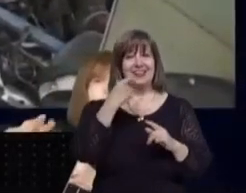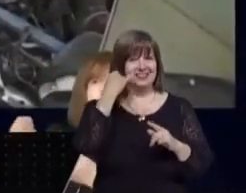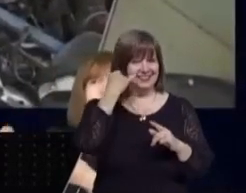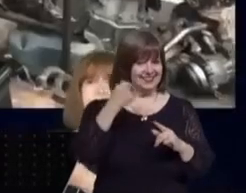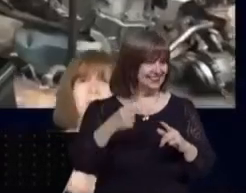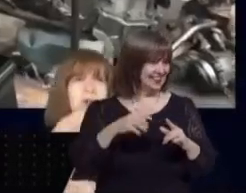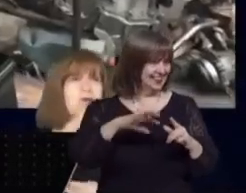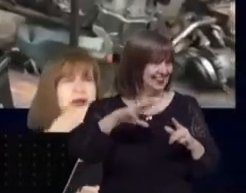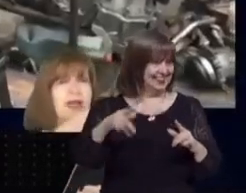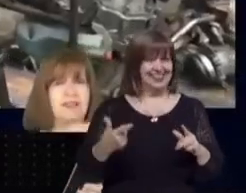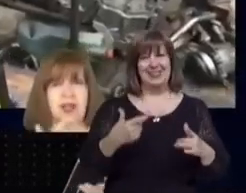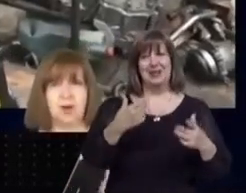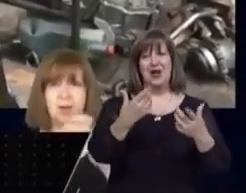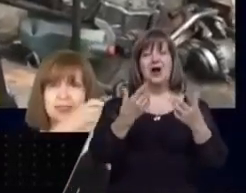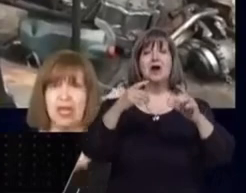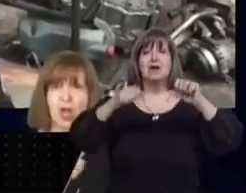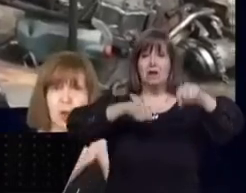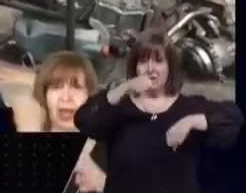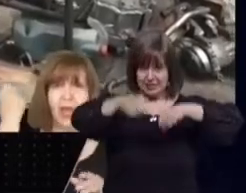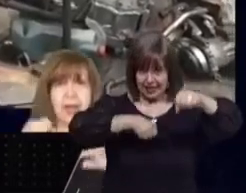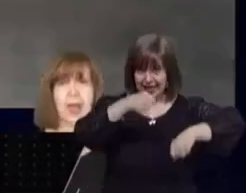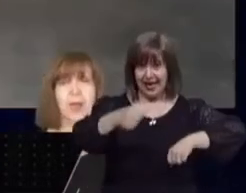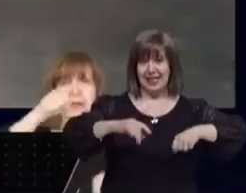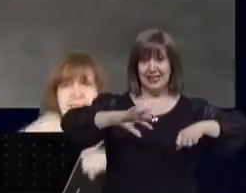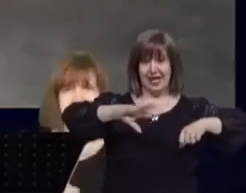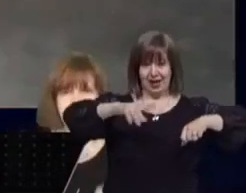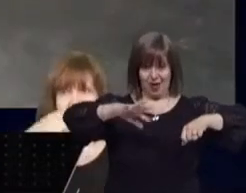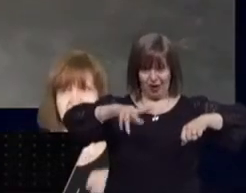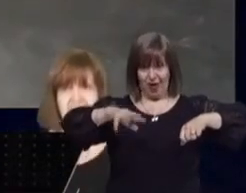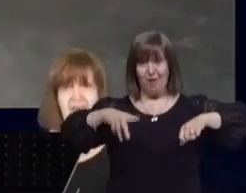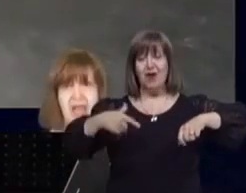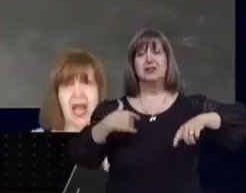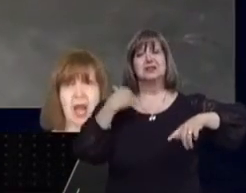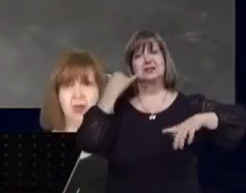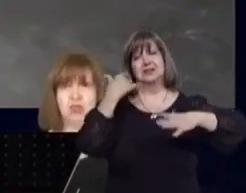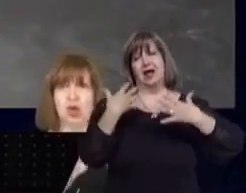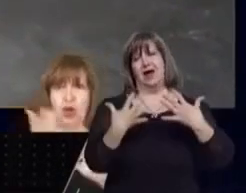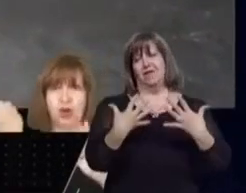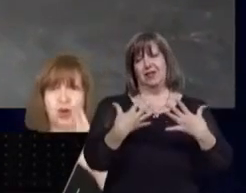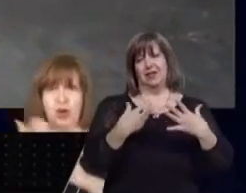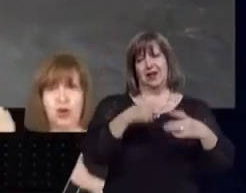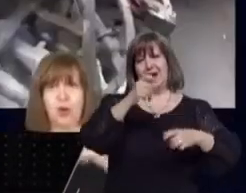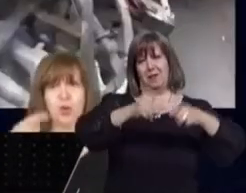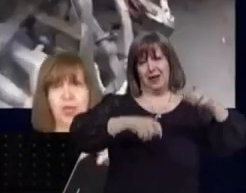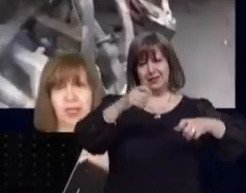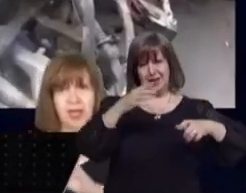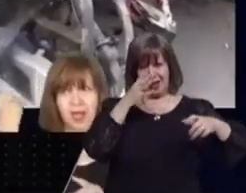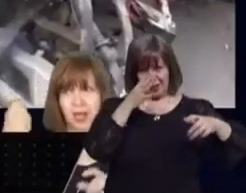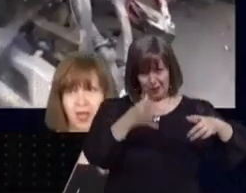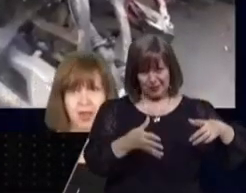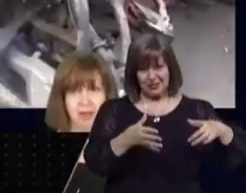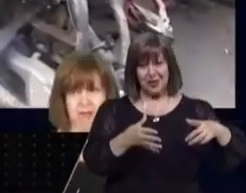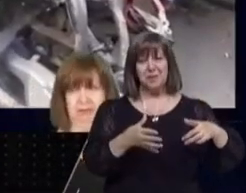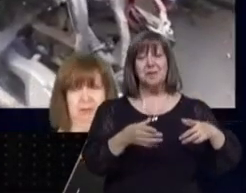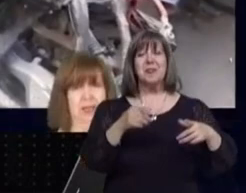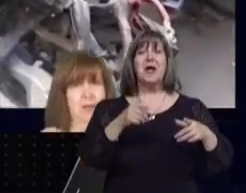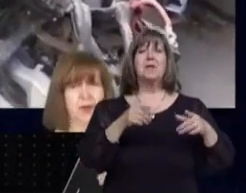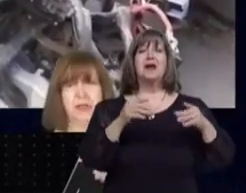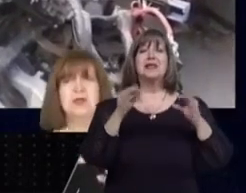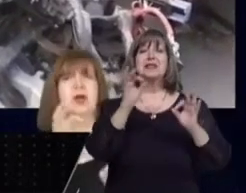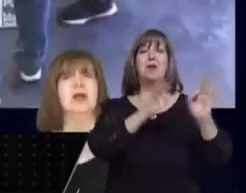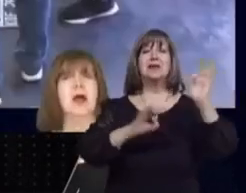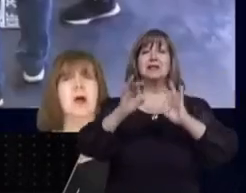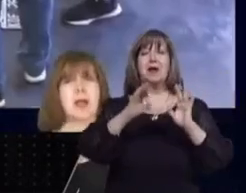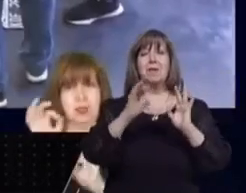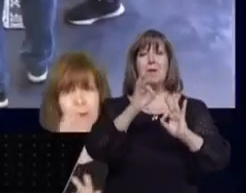hurto sobre celulares, bicicletas y autopartes afectan a miles de mendocinos. Por eso presentaremos un proyecto de